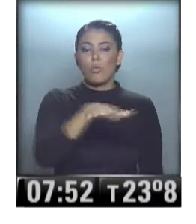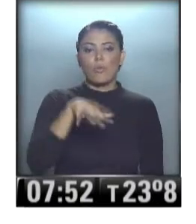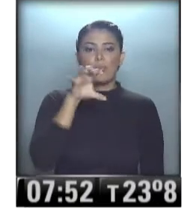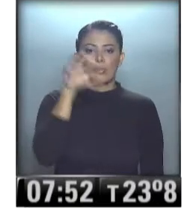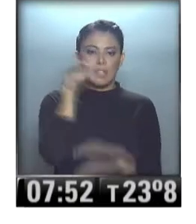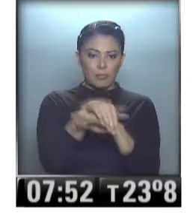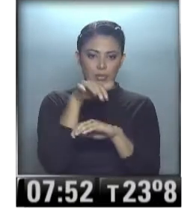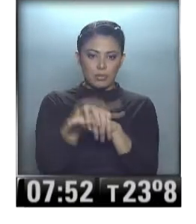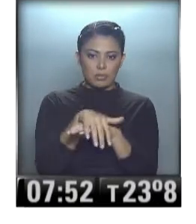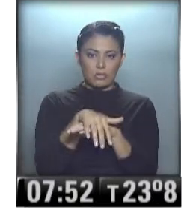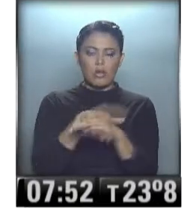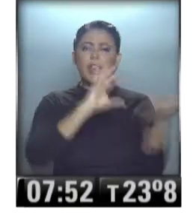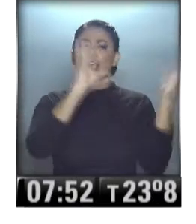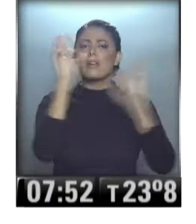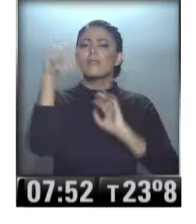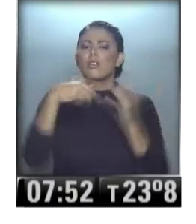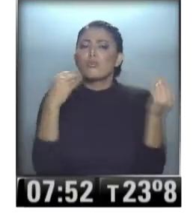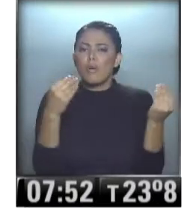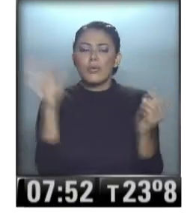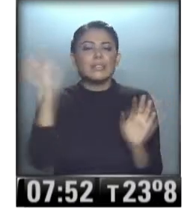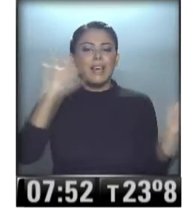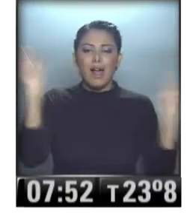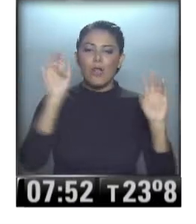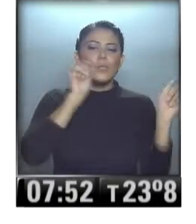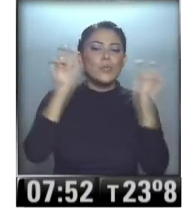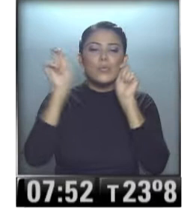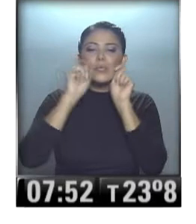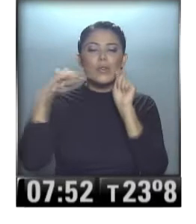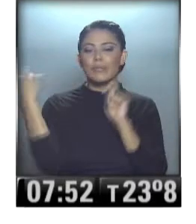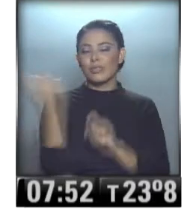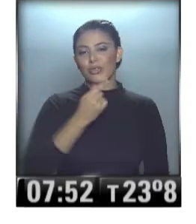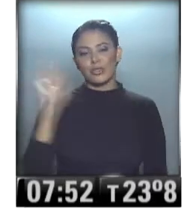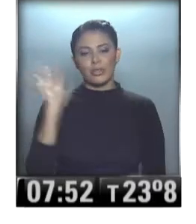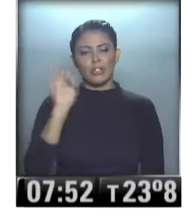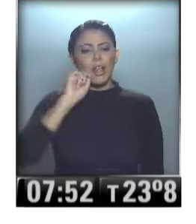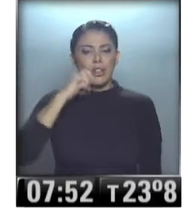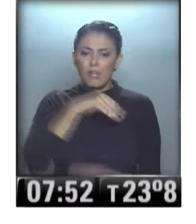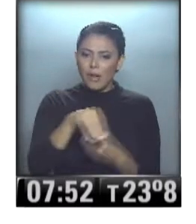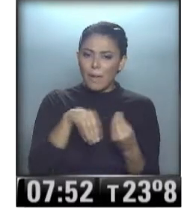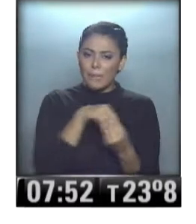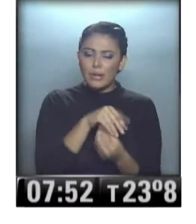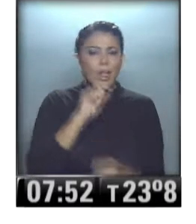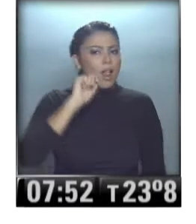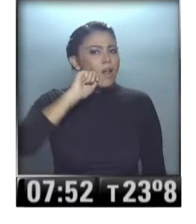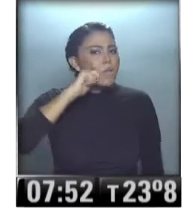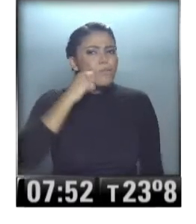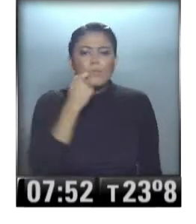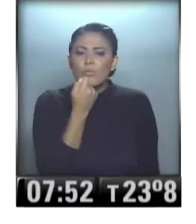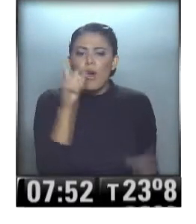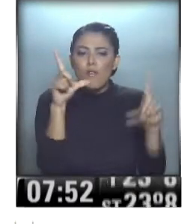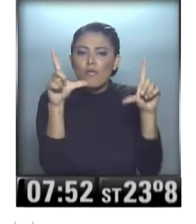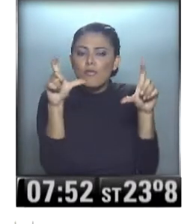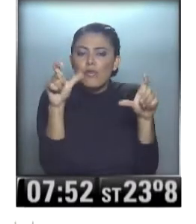Misiones. ¿Cómo está el pronóstico por estas zonas? Un saludo grande y besos de parte de todos. Qué linda familia. Hermosa familia. Qué foto